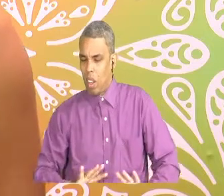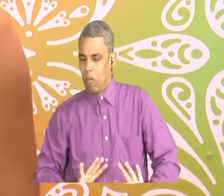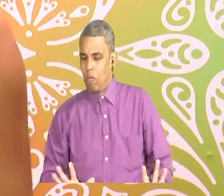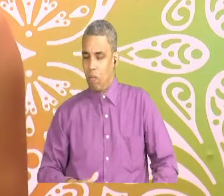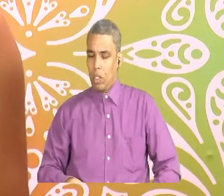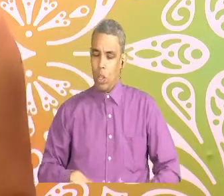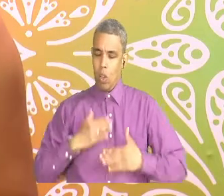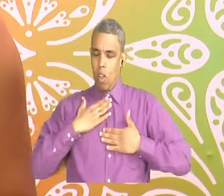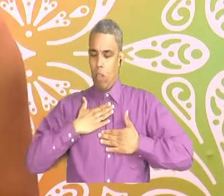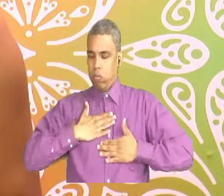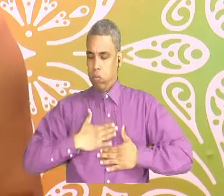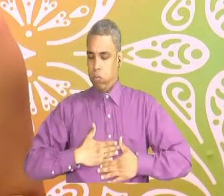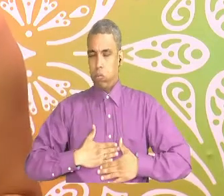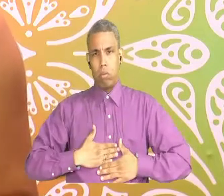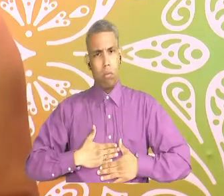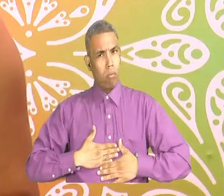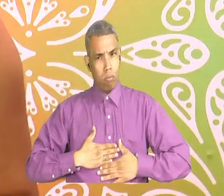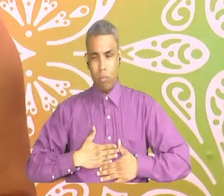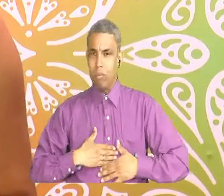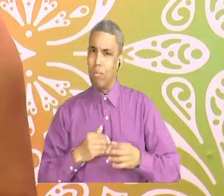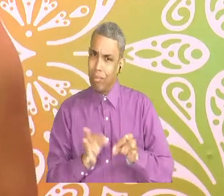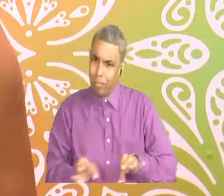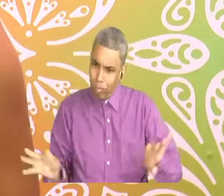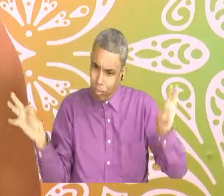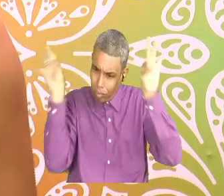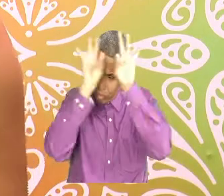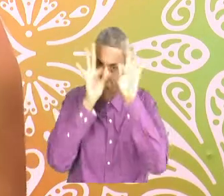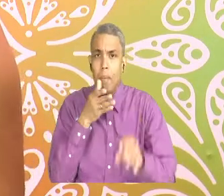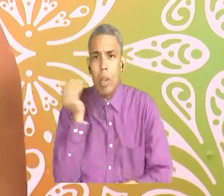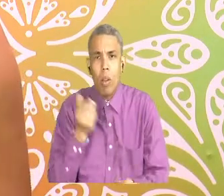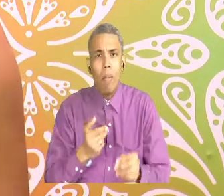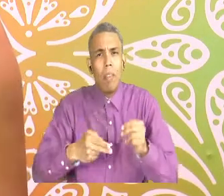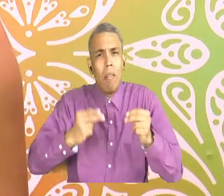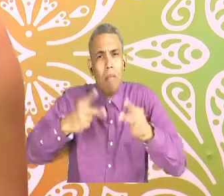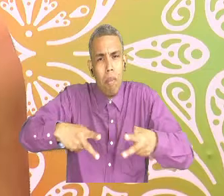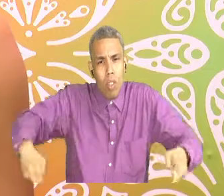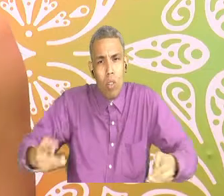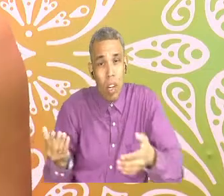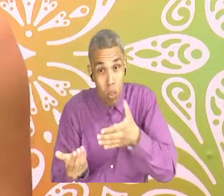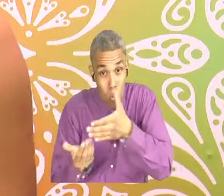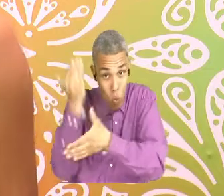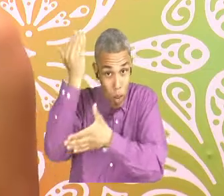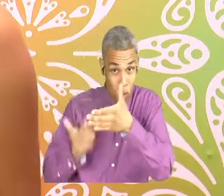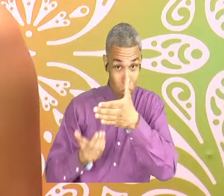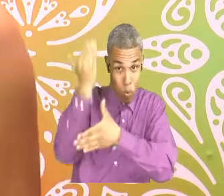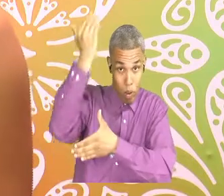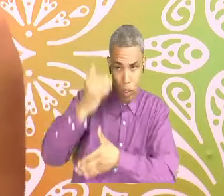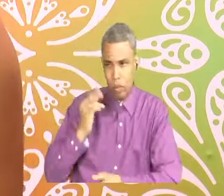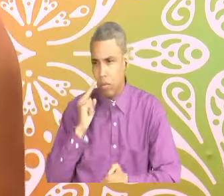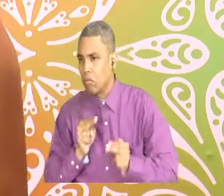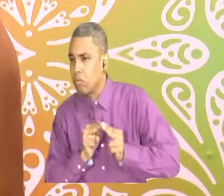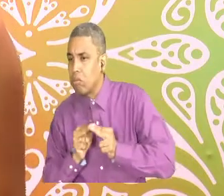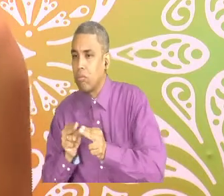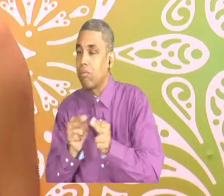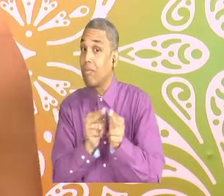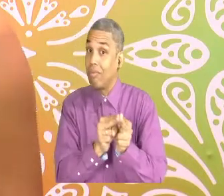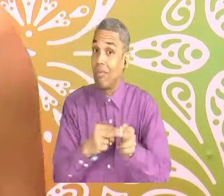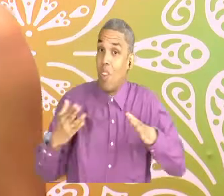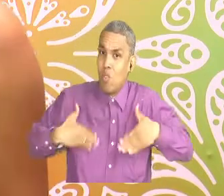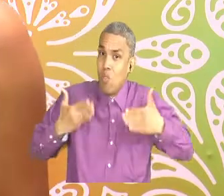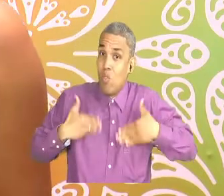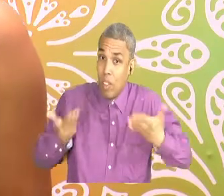personas, nos ayuda a relacionarnos un poco más con otras personas, a experimentar nuevas experiencias, vivir más alegre, sentirnos más